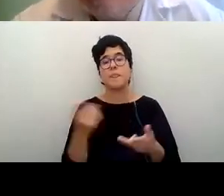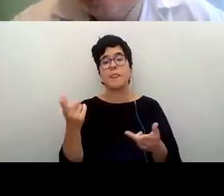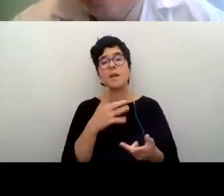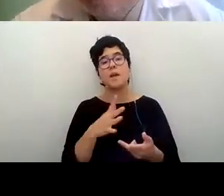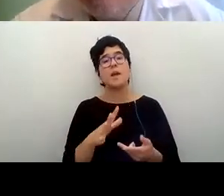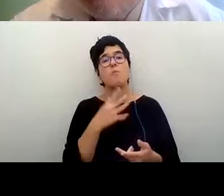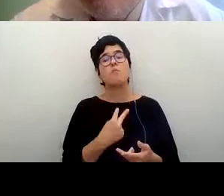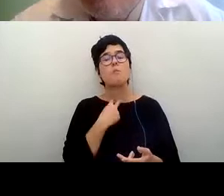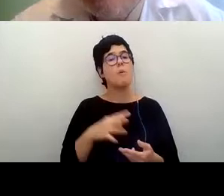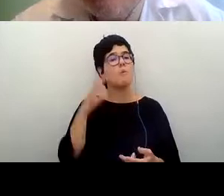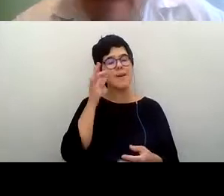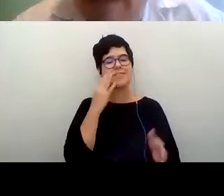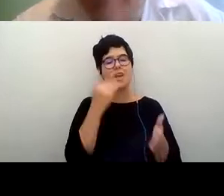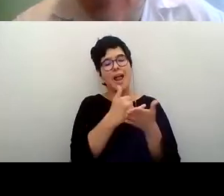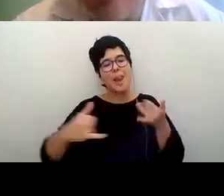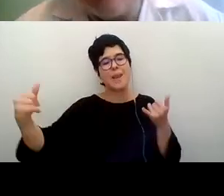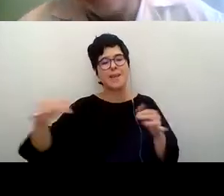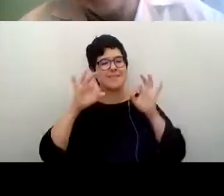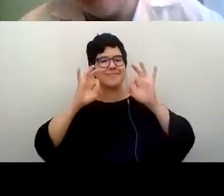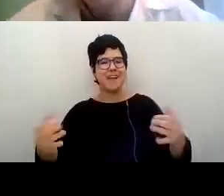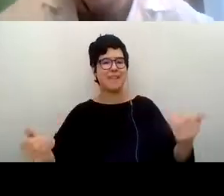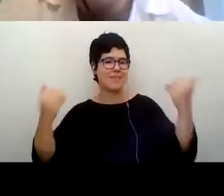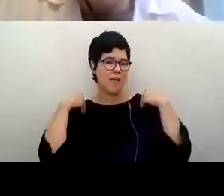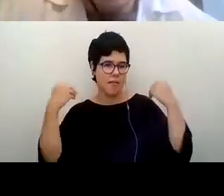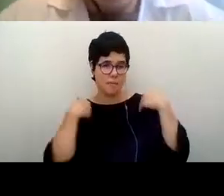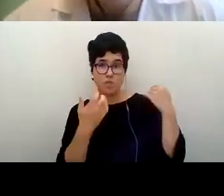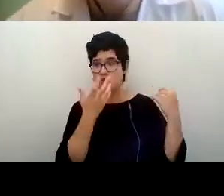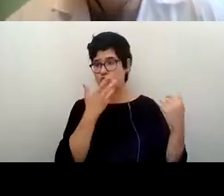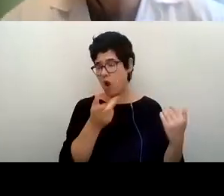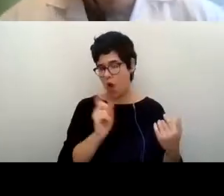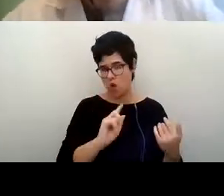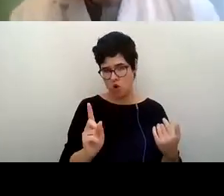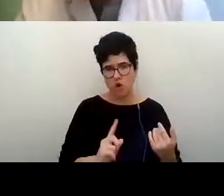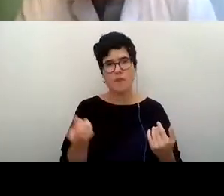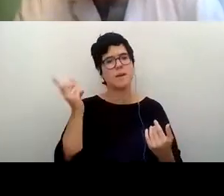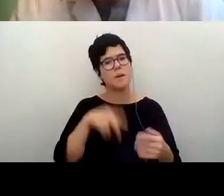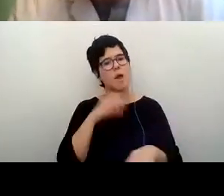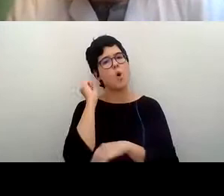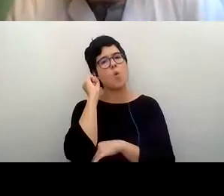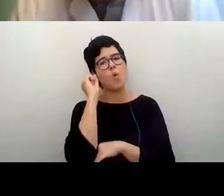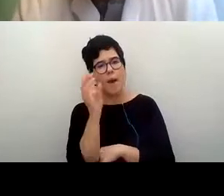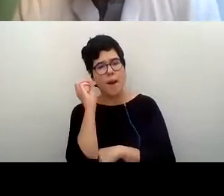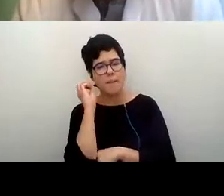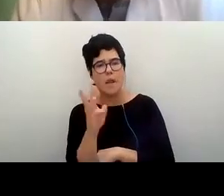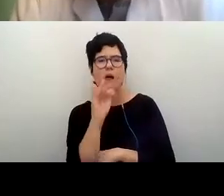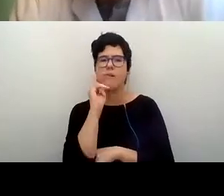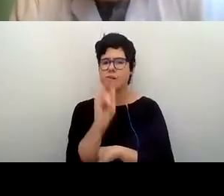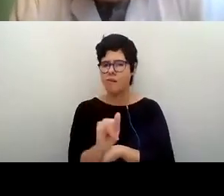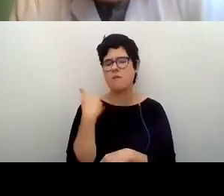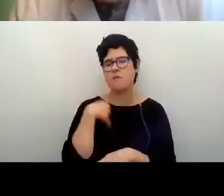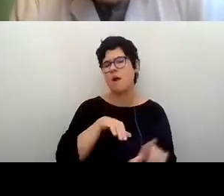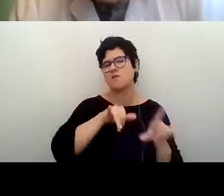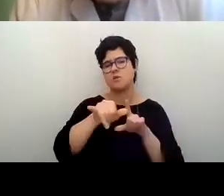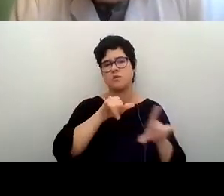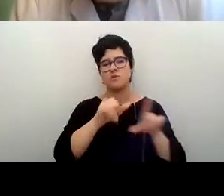para deportistas, ¿no? Así que, Sander, si no la conoces, tenemos webinars ya grabados en YouTube que te